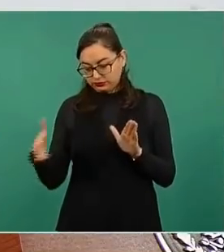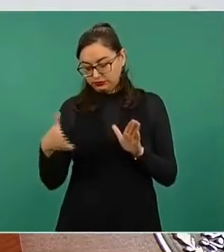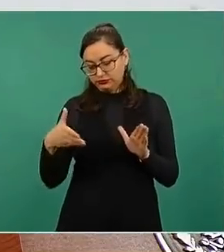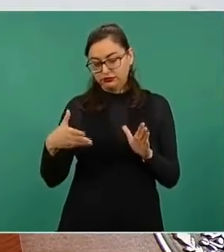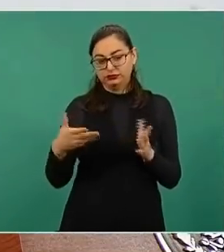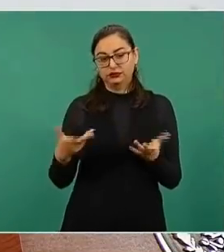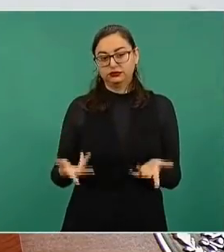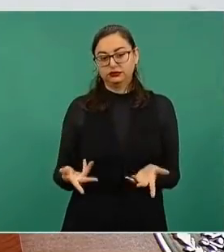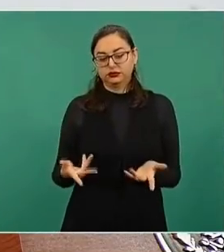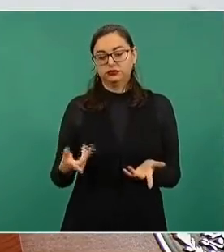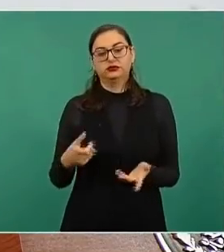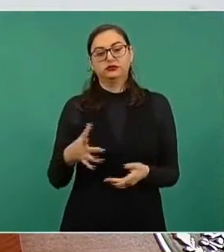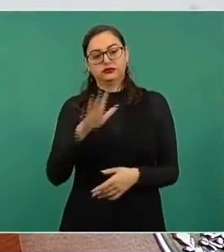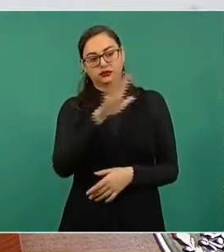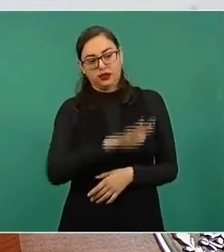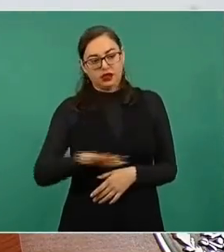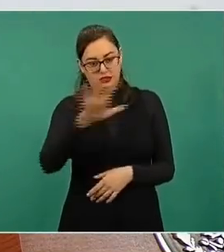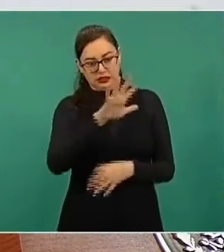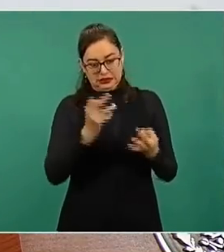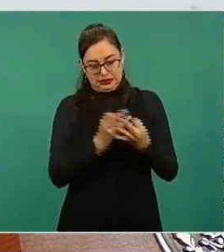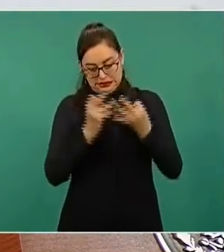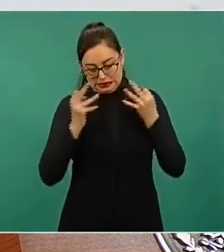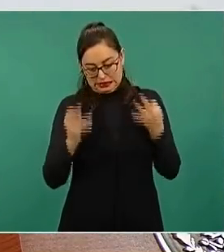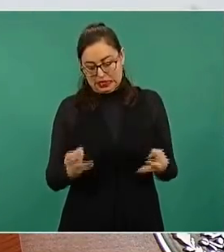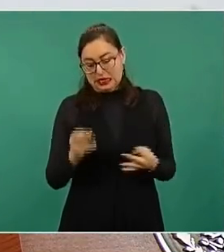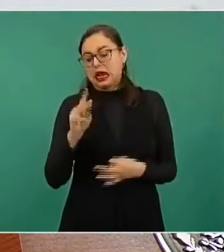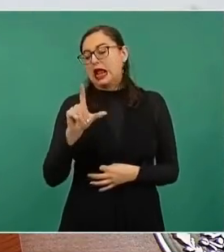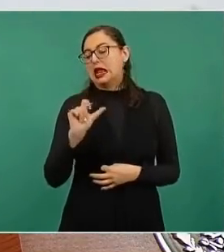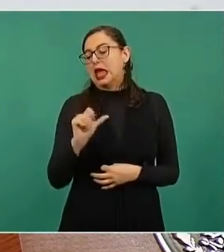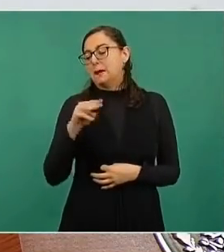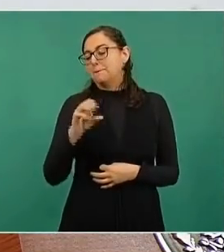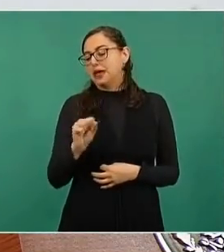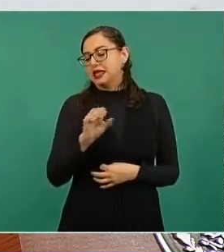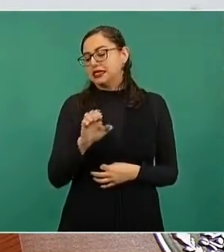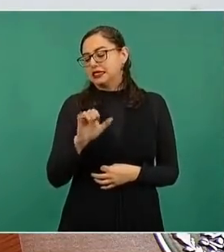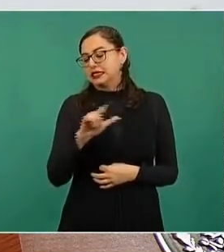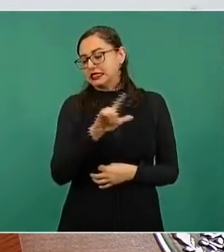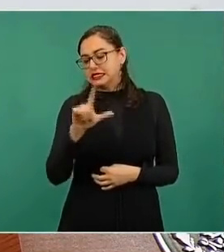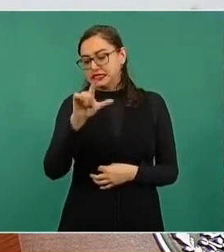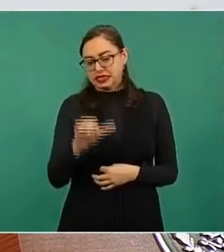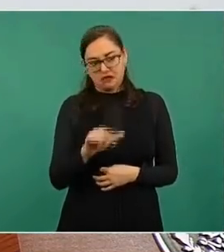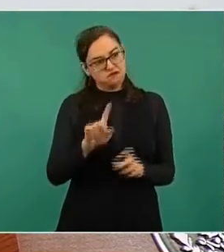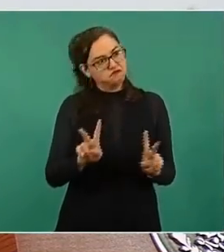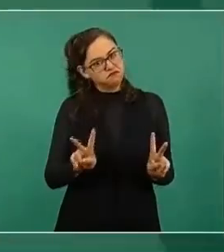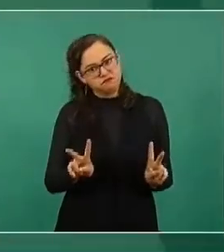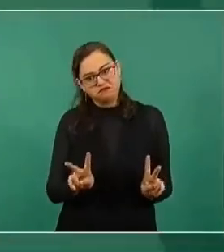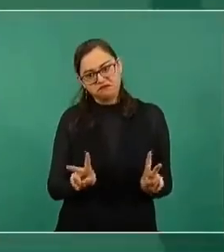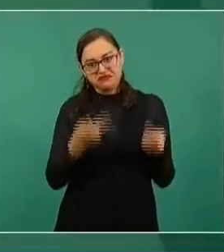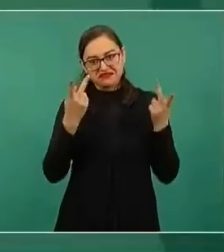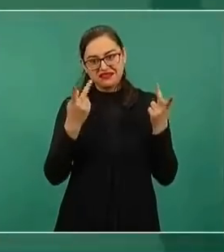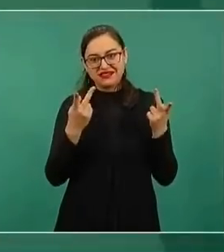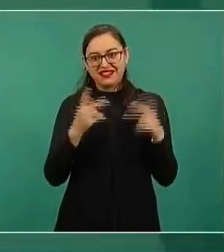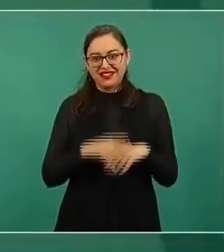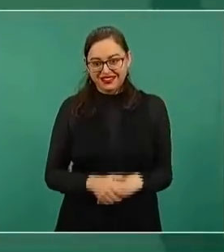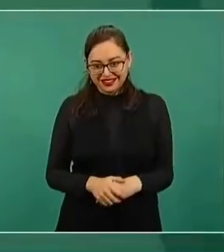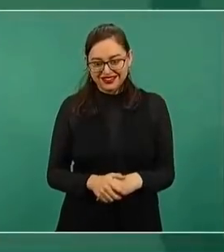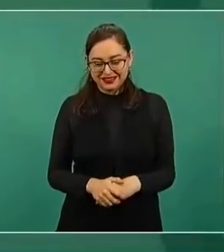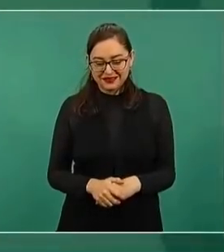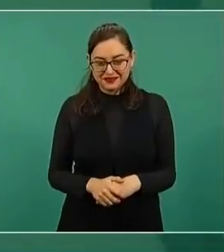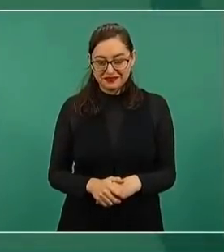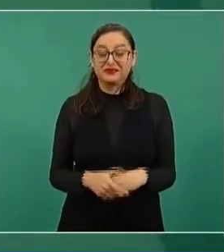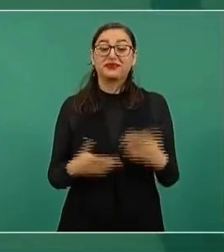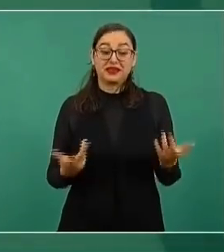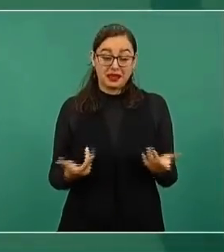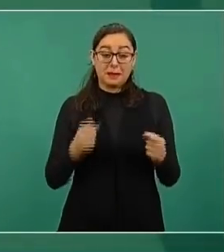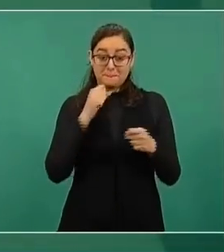territorio que era de México, otra franja del territorio, además de que fue el responsable de que